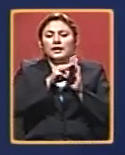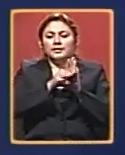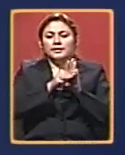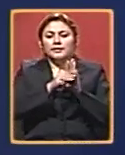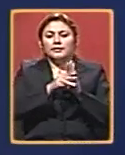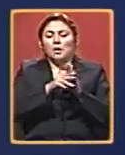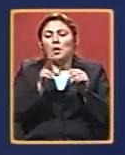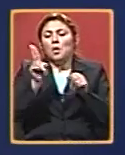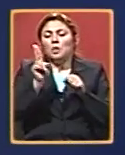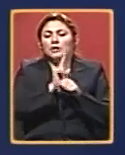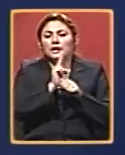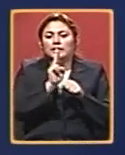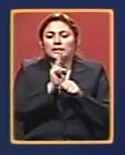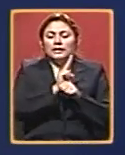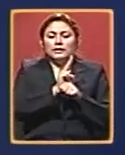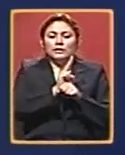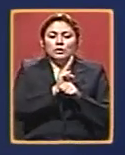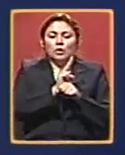de utilización